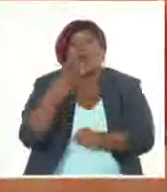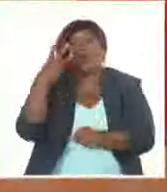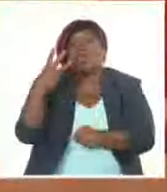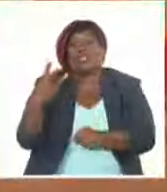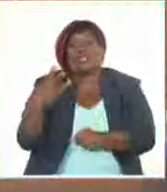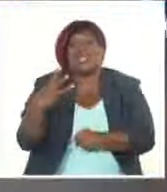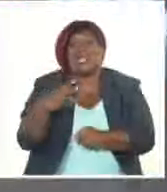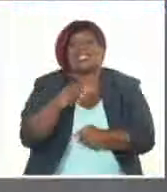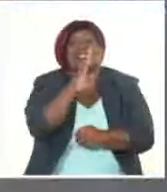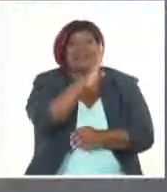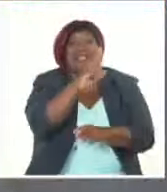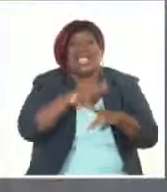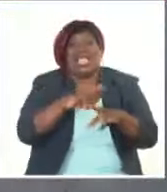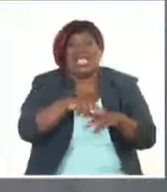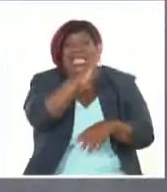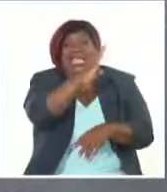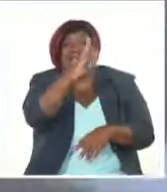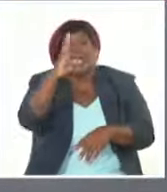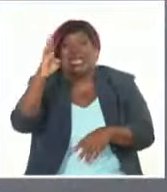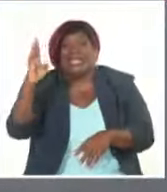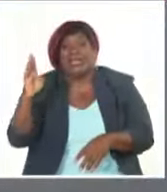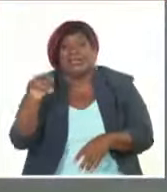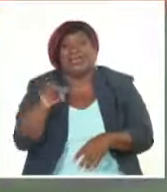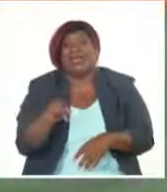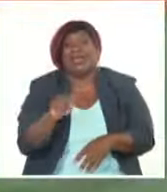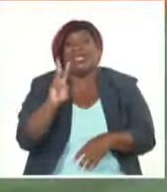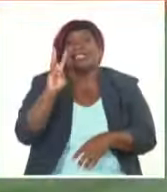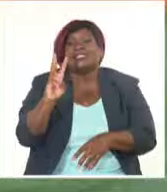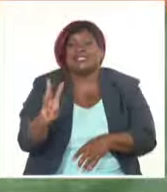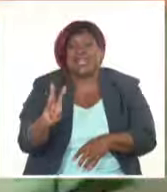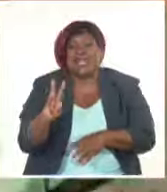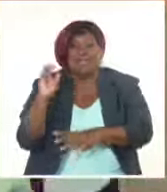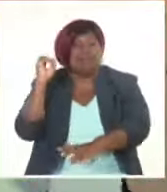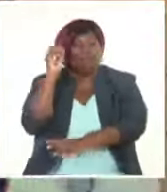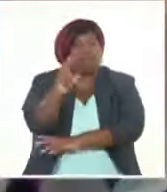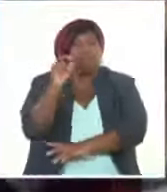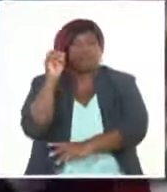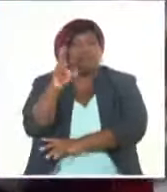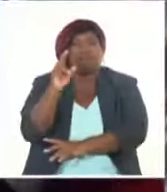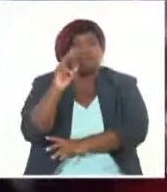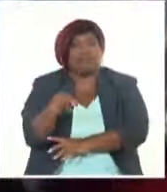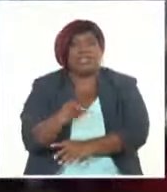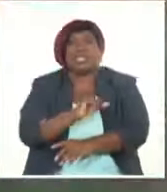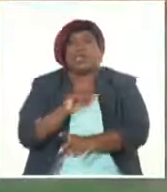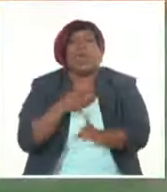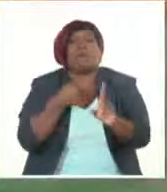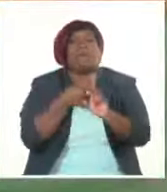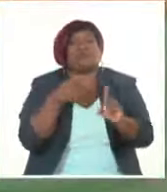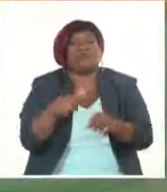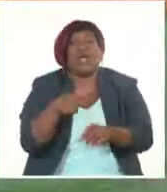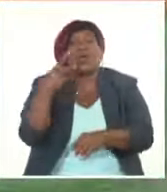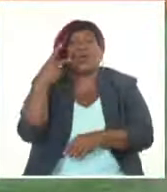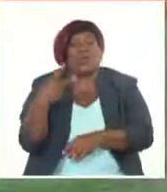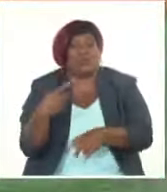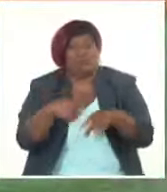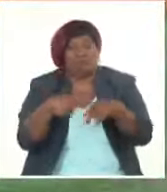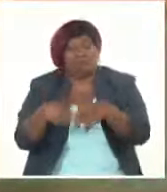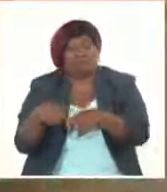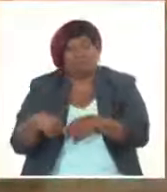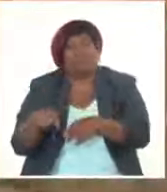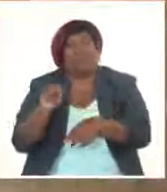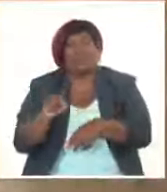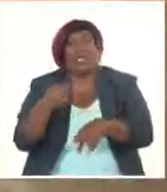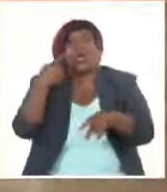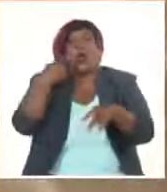2 carreras del conjunto local con 3 imparables, igual cantidad de ponches y 2 boletos. El otro choque preparatorio ante